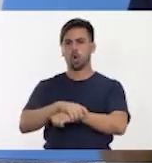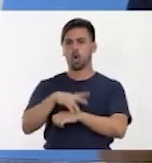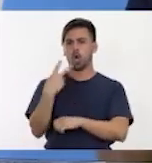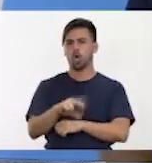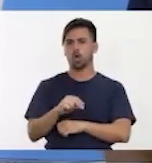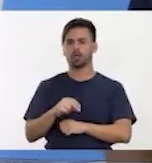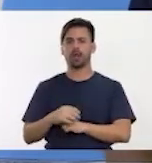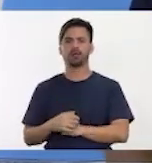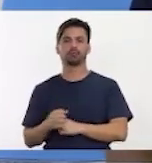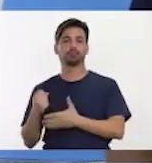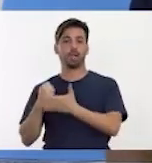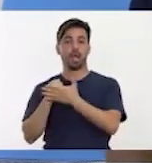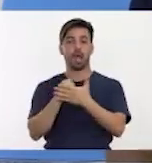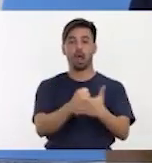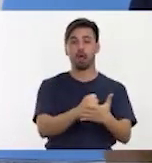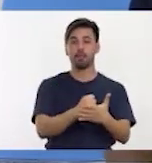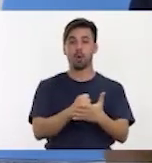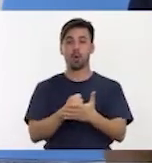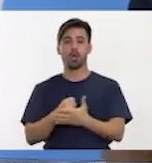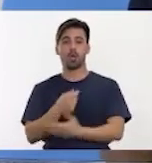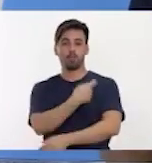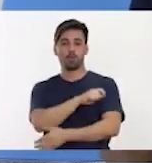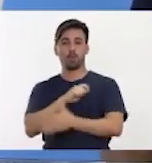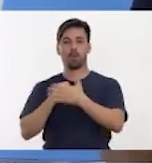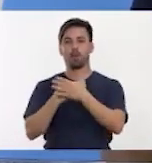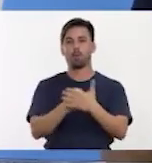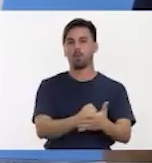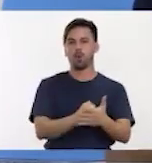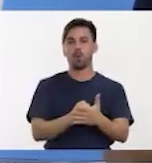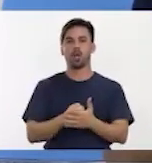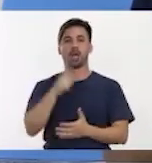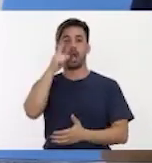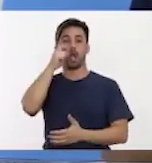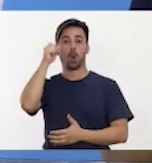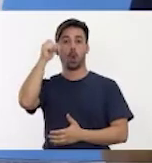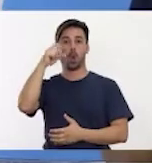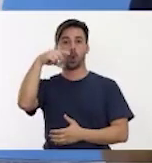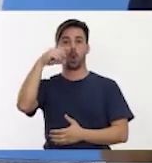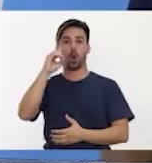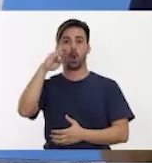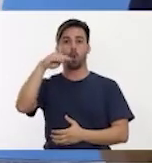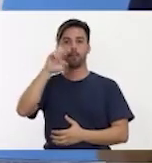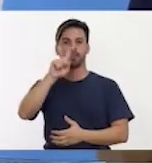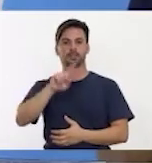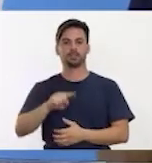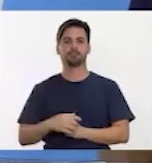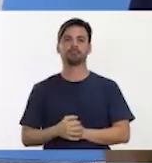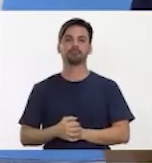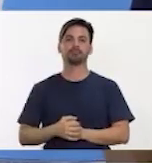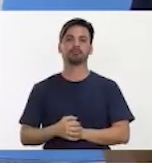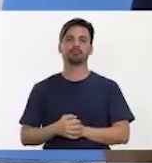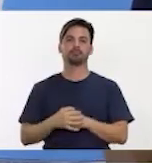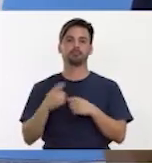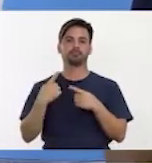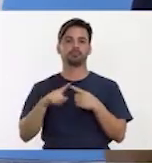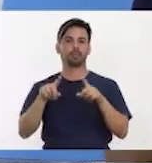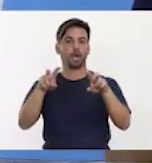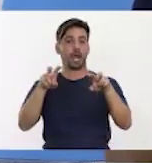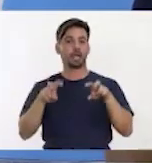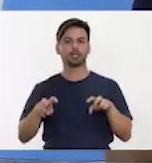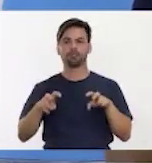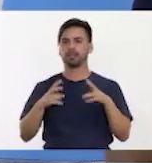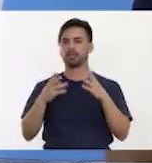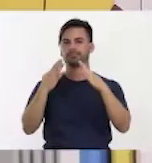va a apoyar a Gómez y va a retirarle su apoyo a la Asamblea. la Asamblea no le queda otro camino que disolverse.